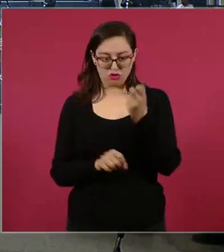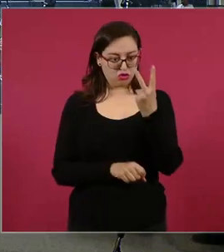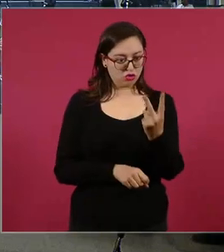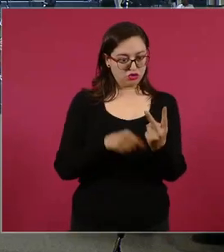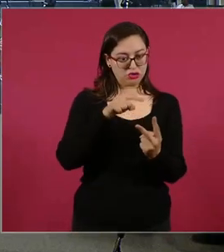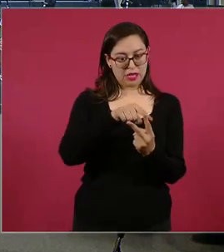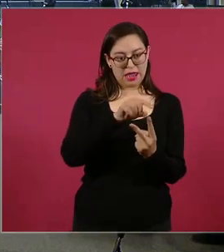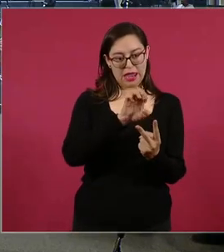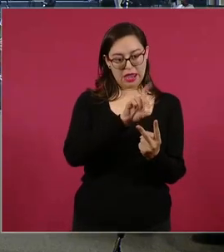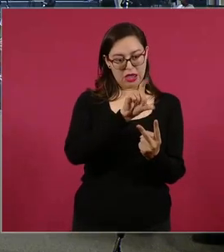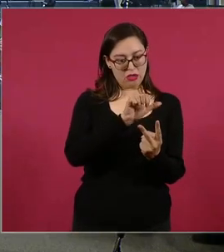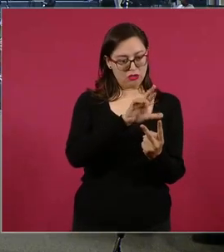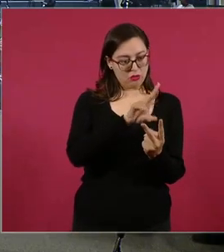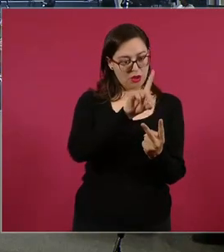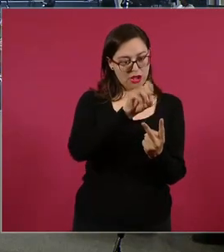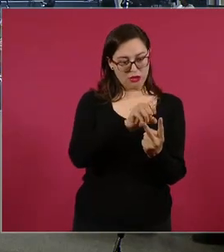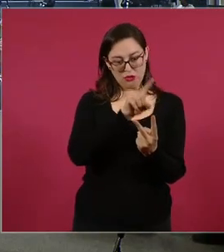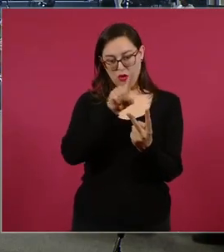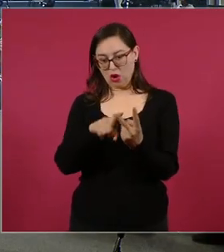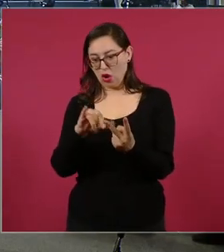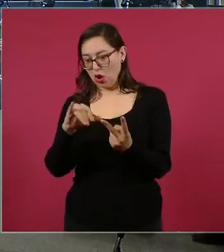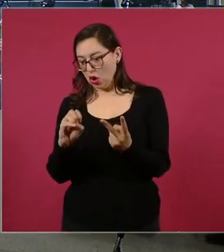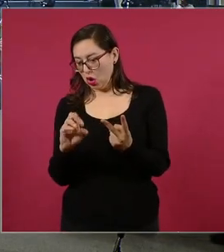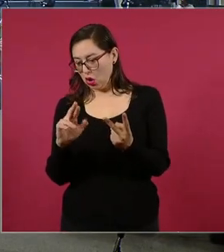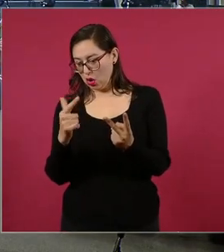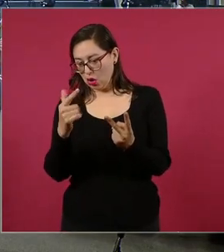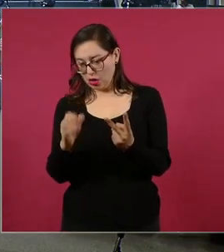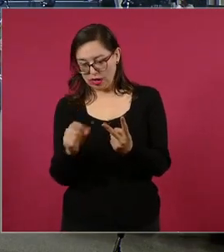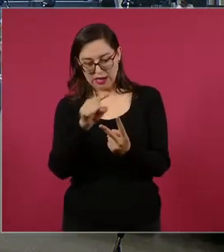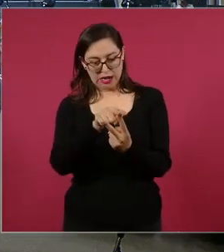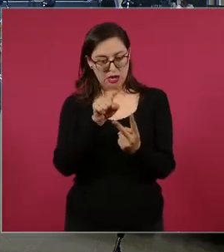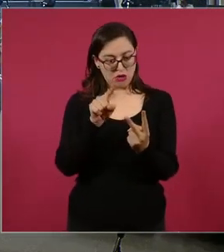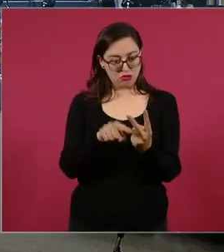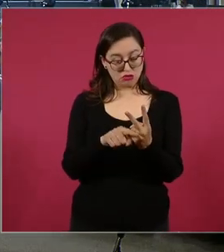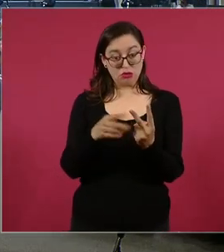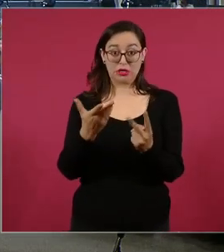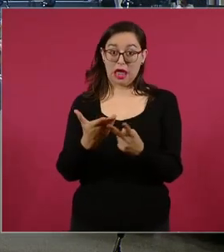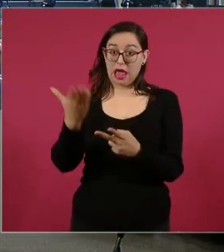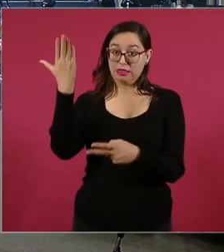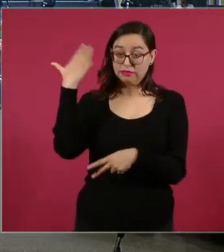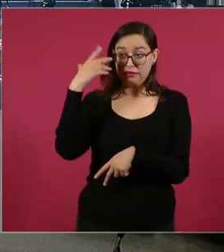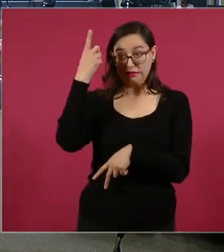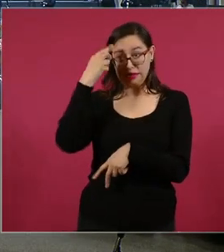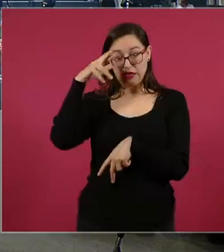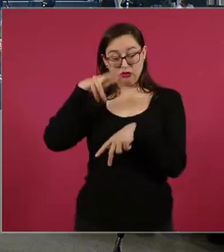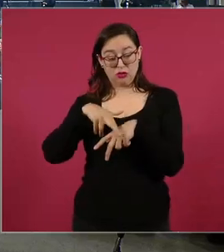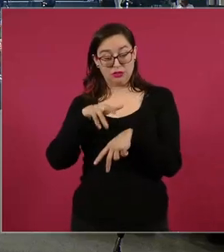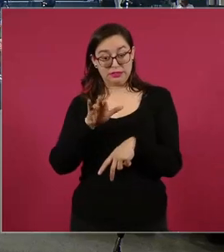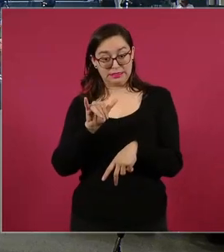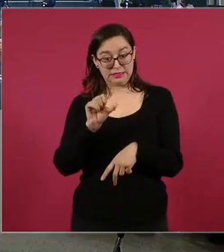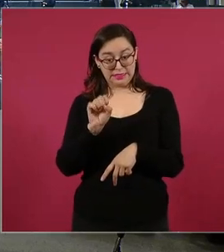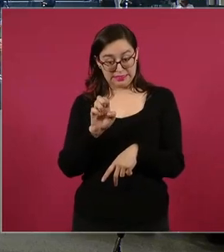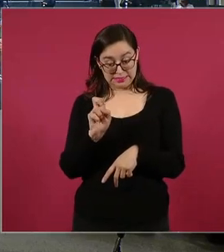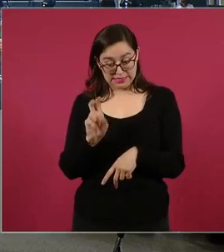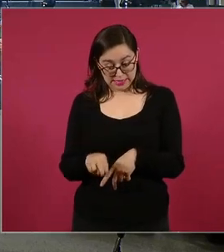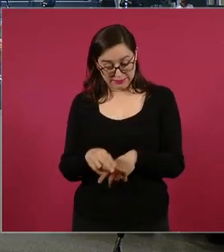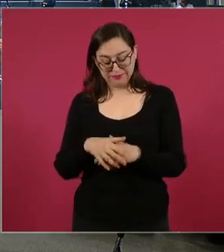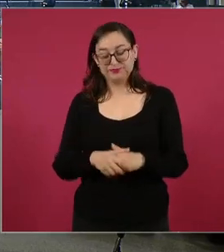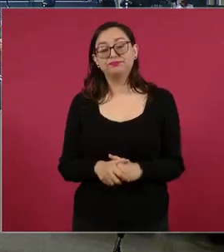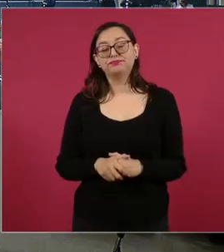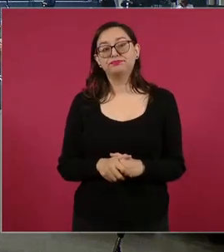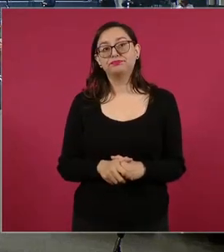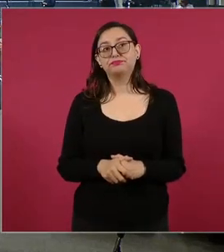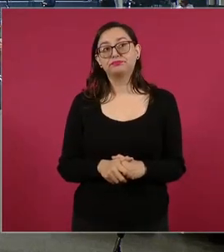y el otro es Jorge Enrique Tello Peón, porque eran los directores del CISEN. Usted ya se va, señor